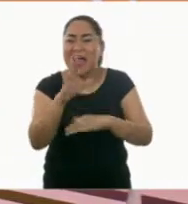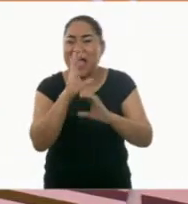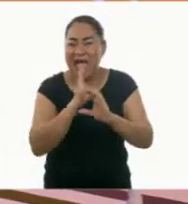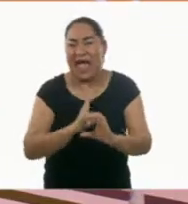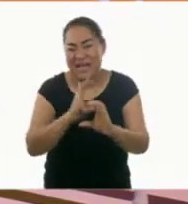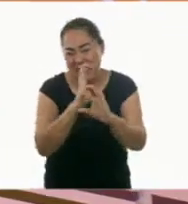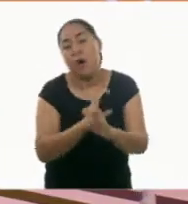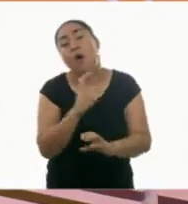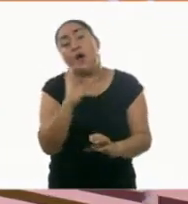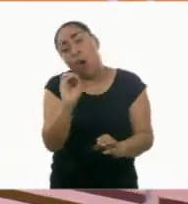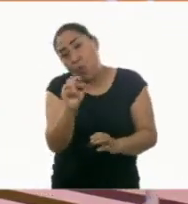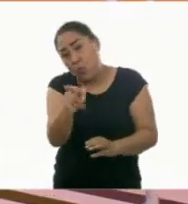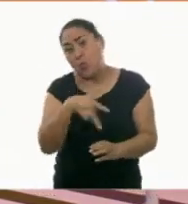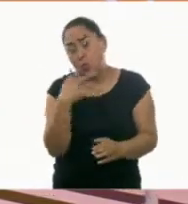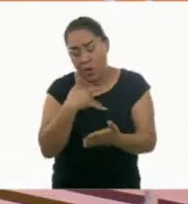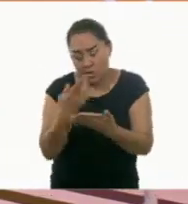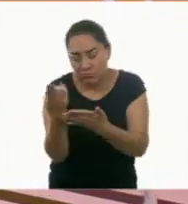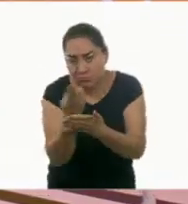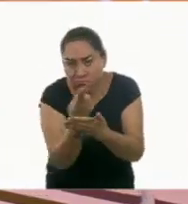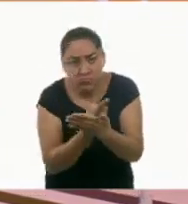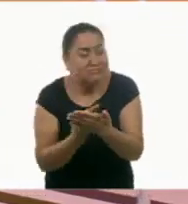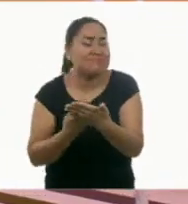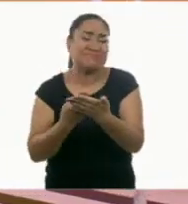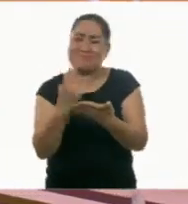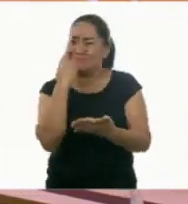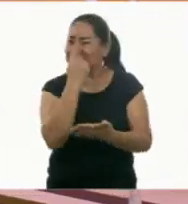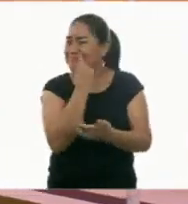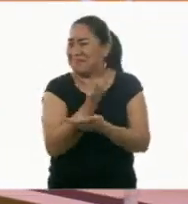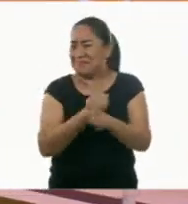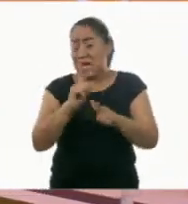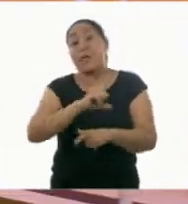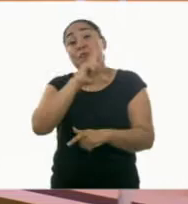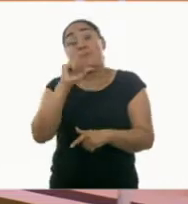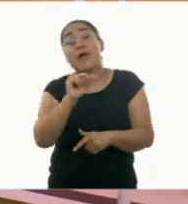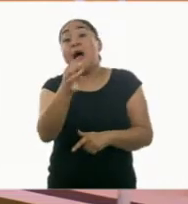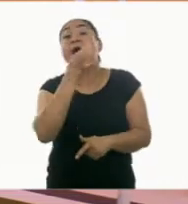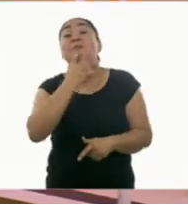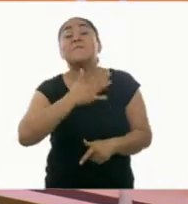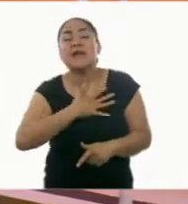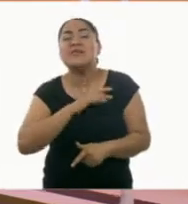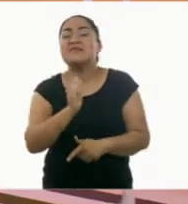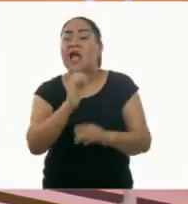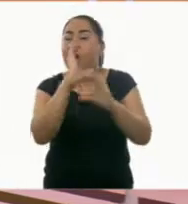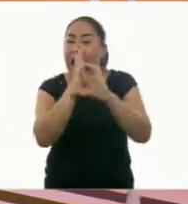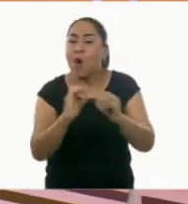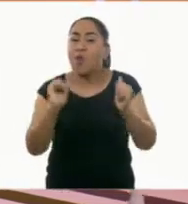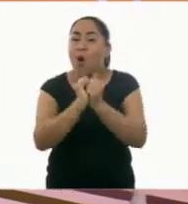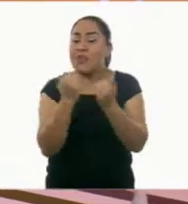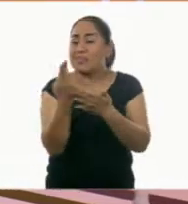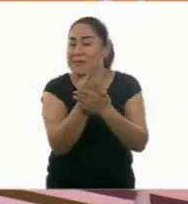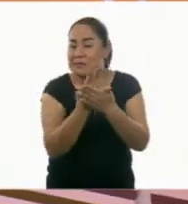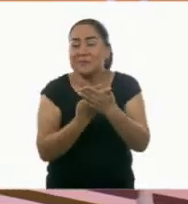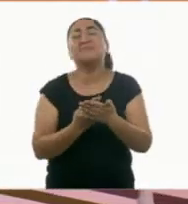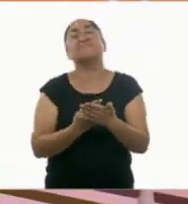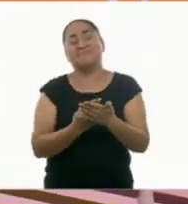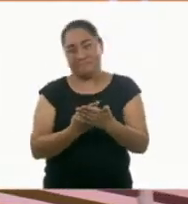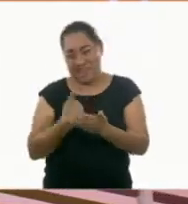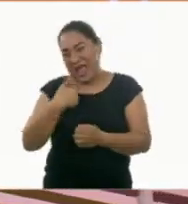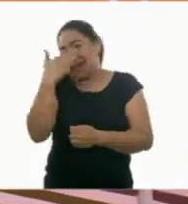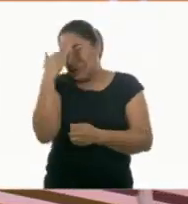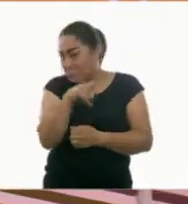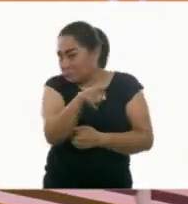pueden hacer sus dibujos como ustedes quieran y contarnos la canción con algunos dibujos que yo sé que ustedes